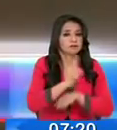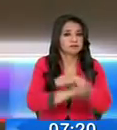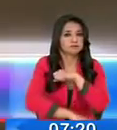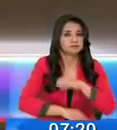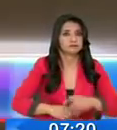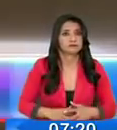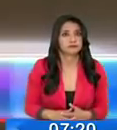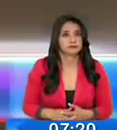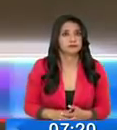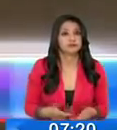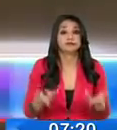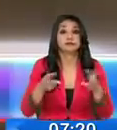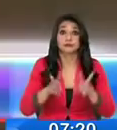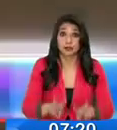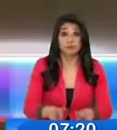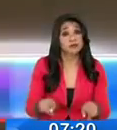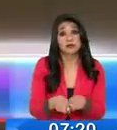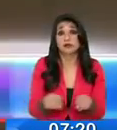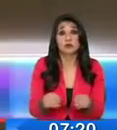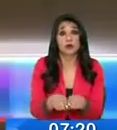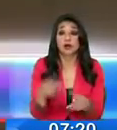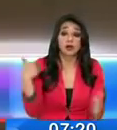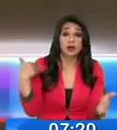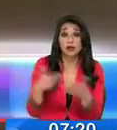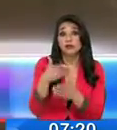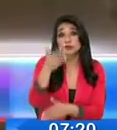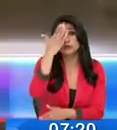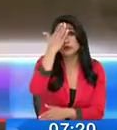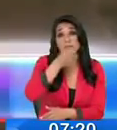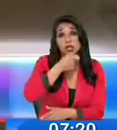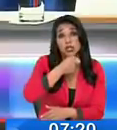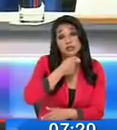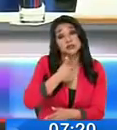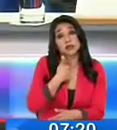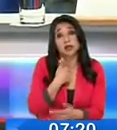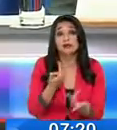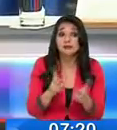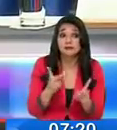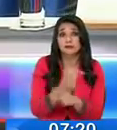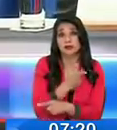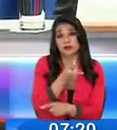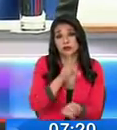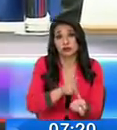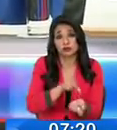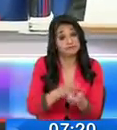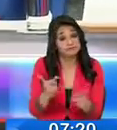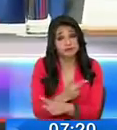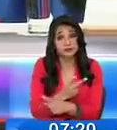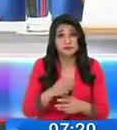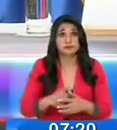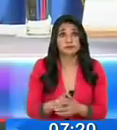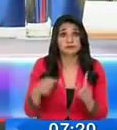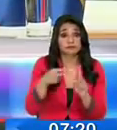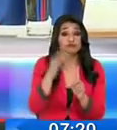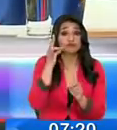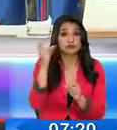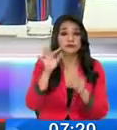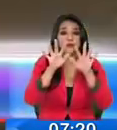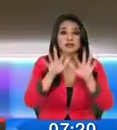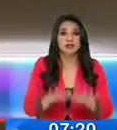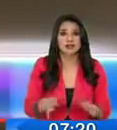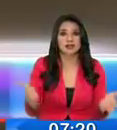como lamentablemente pasó en los últimos acontecimientos que vivimos. Joana Pesante, secretaria jurídica de la Presidencia de la